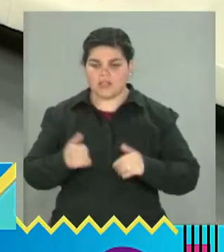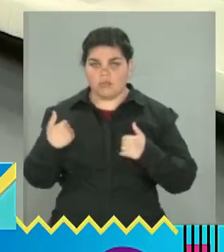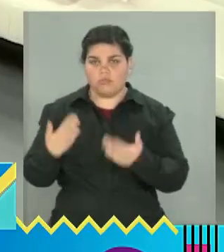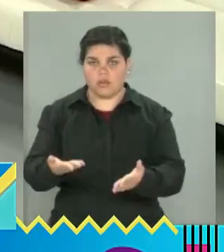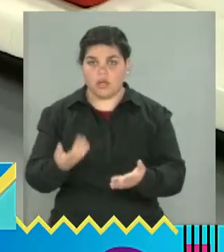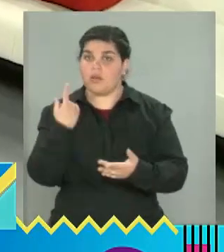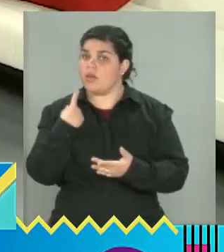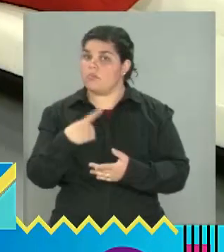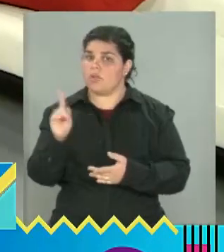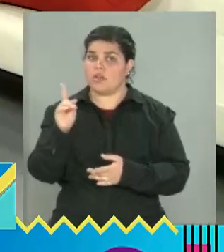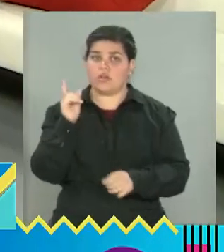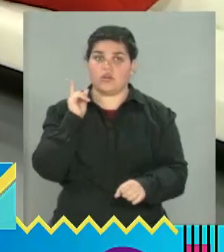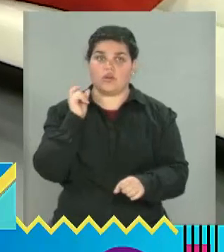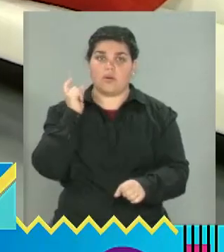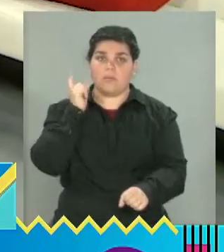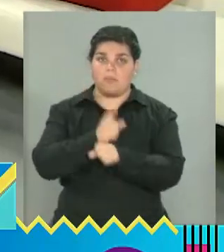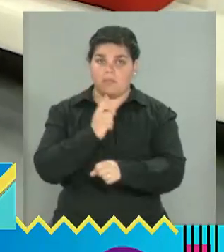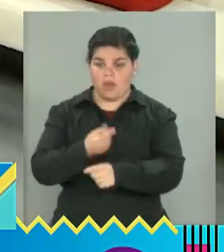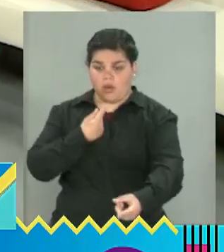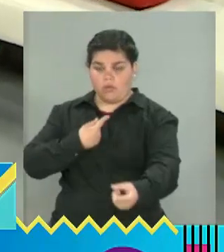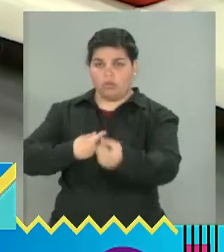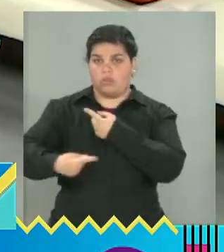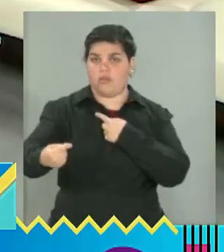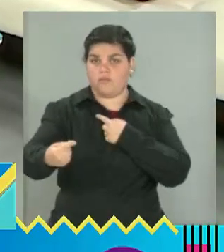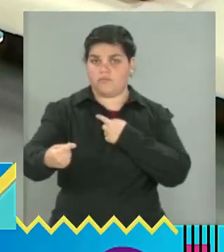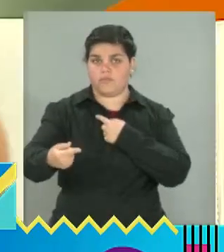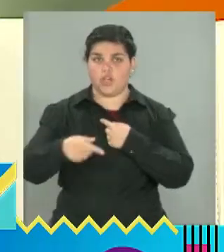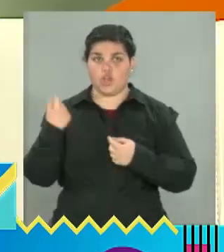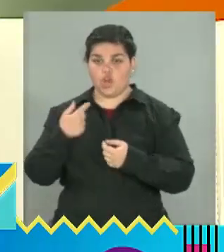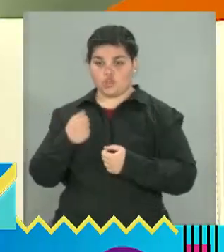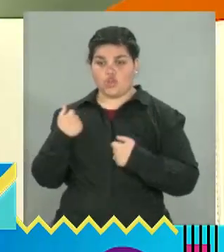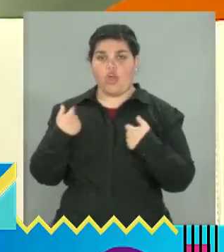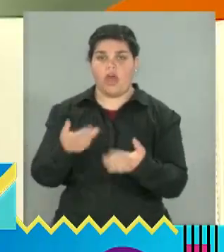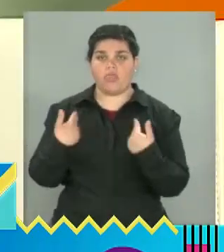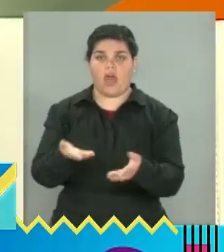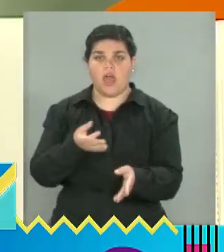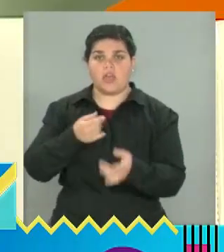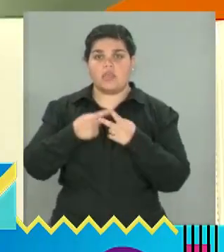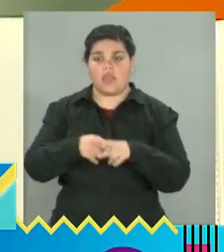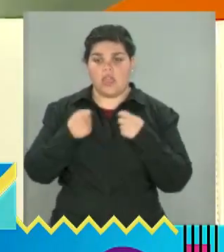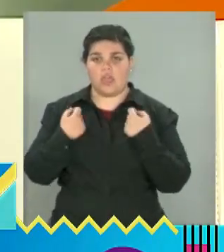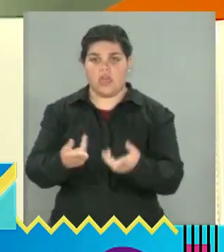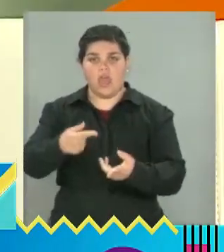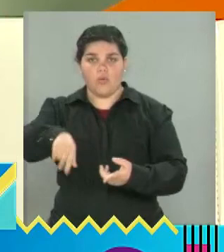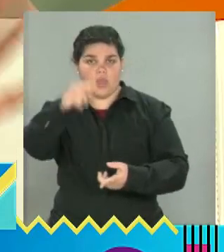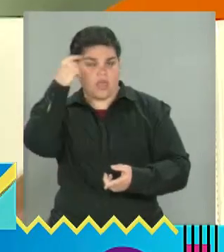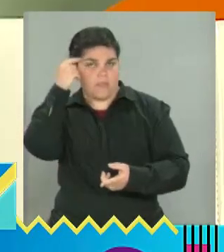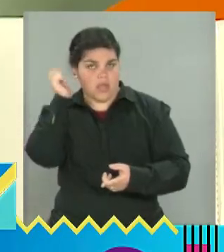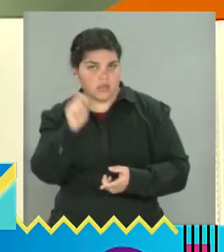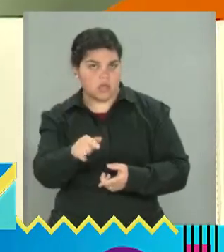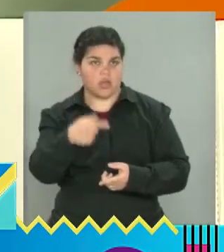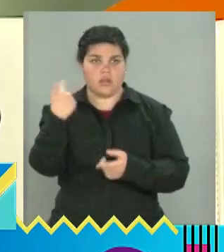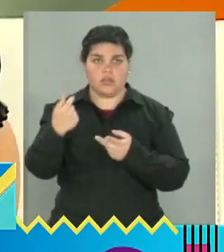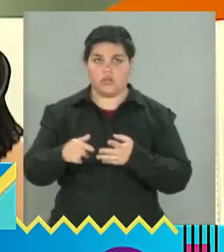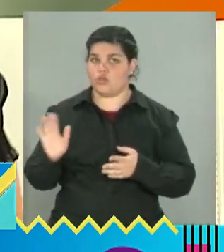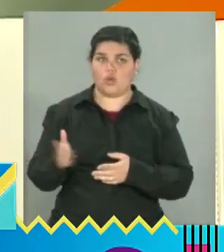territorio, por zona. ellos no las digamos, piden. la fórmula O sea, invertida. No es, nosotros les vamos a ir a dar un taller de, porque creemos que ustedes quieren saber de, y somos